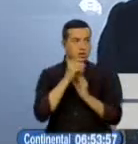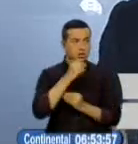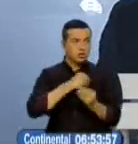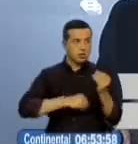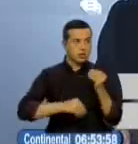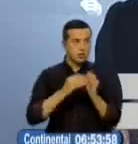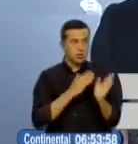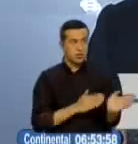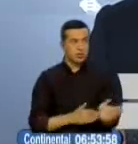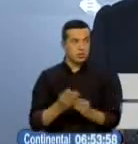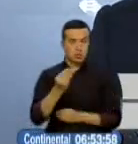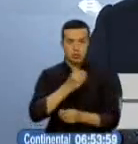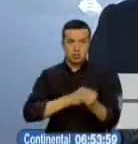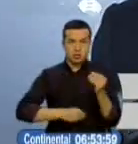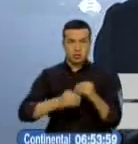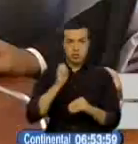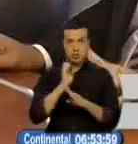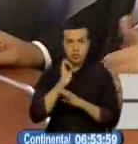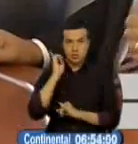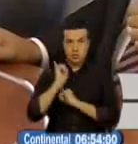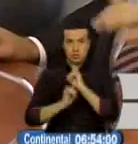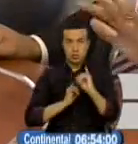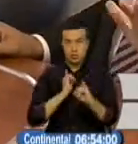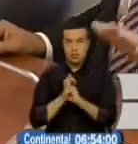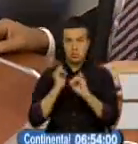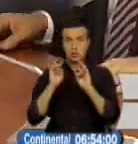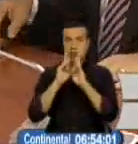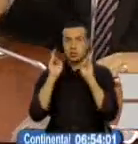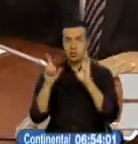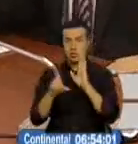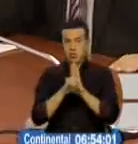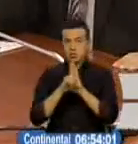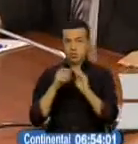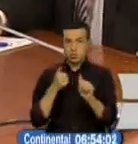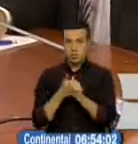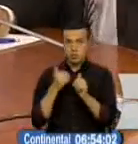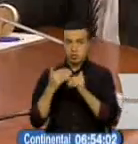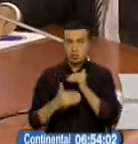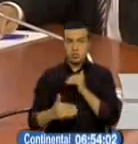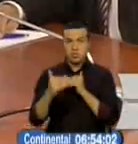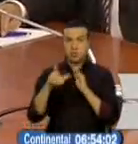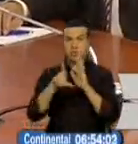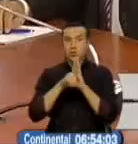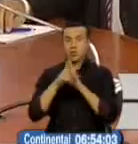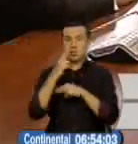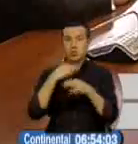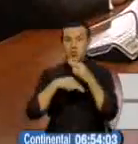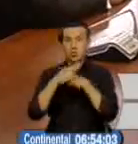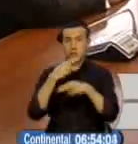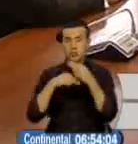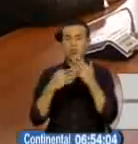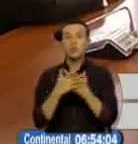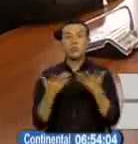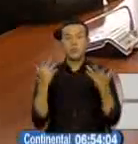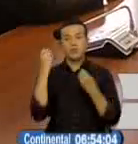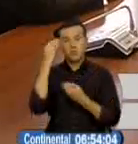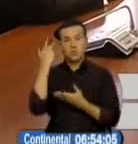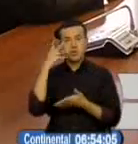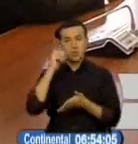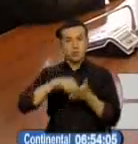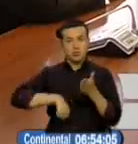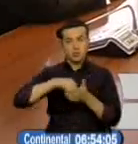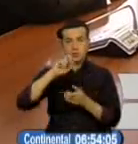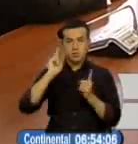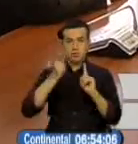atraer inversión nacional y extranjera. Ya en el orden de leyes a corto y mediano plazo está en el Código de Comercio, con un informe ya aprobado para